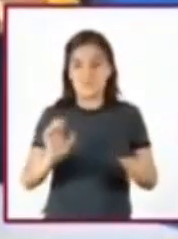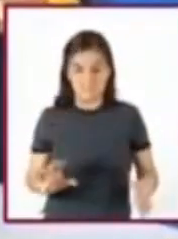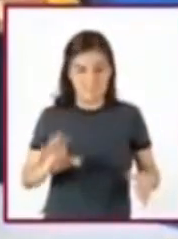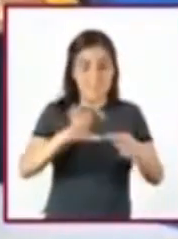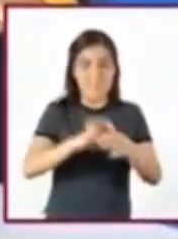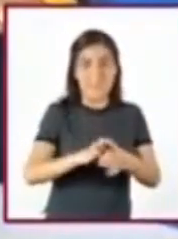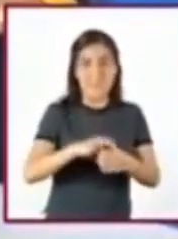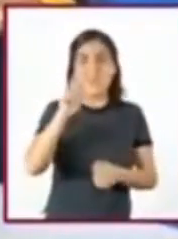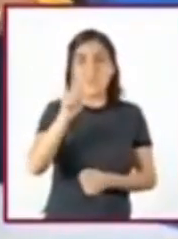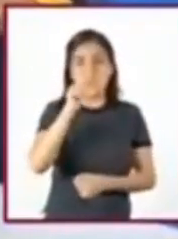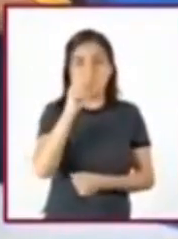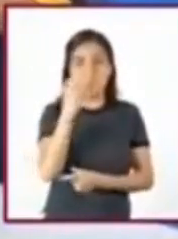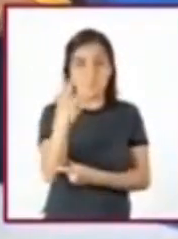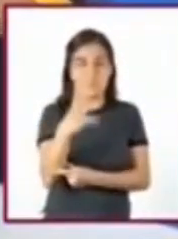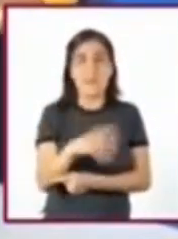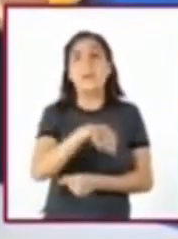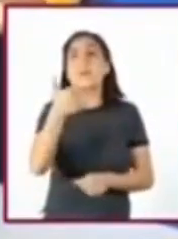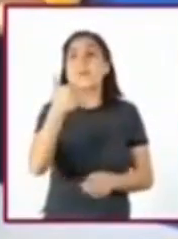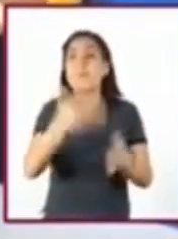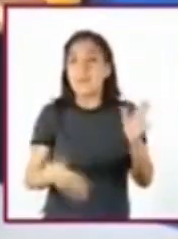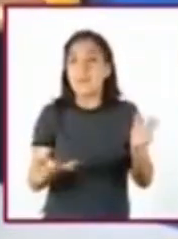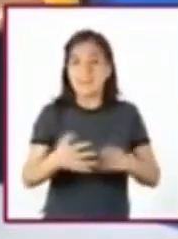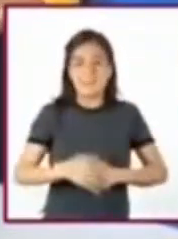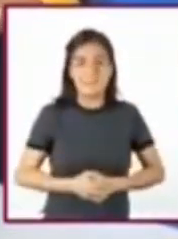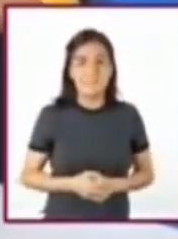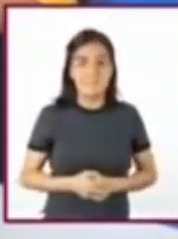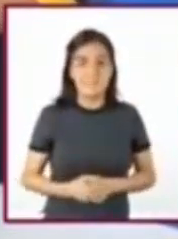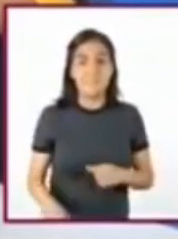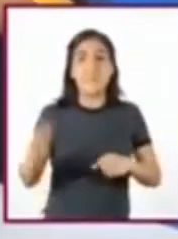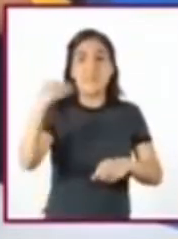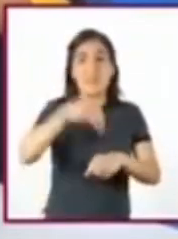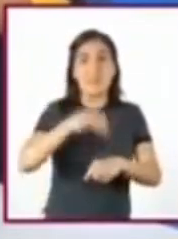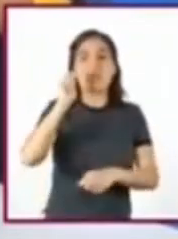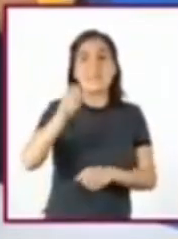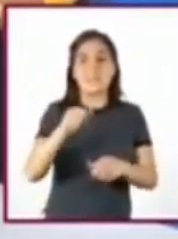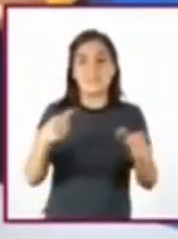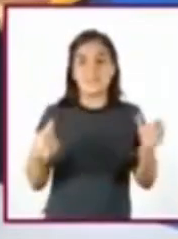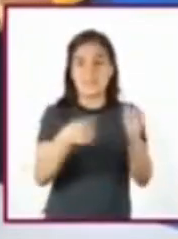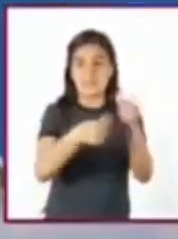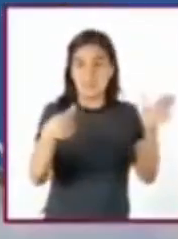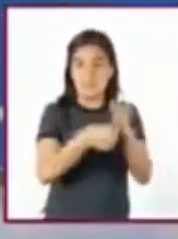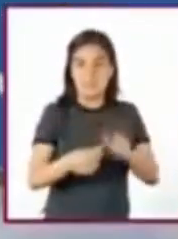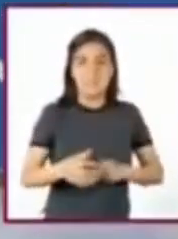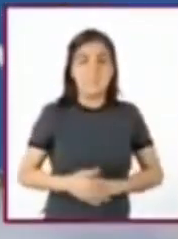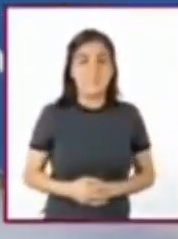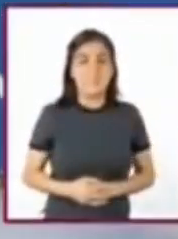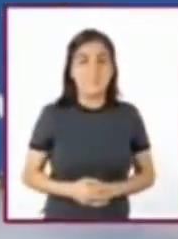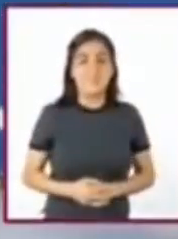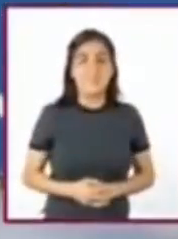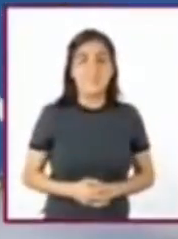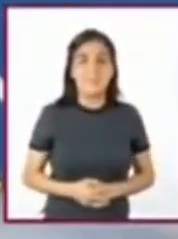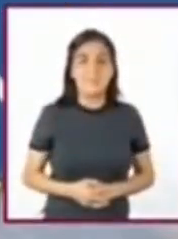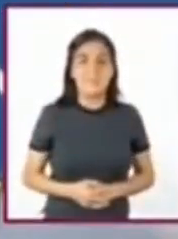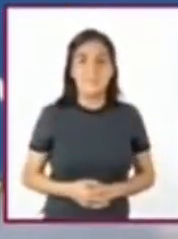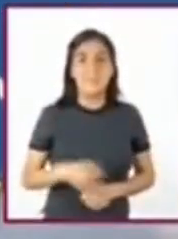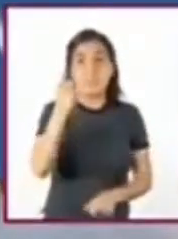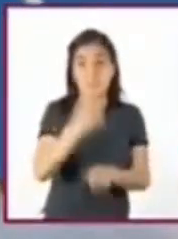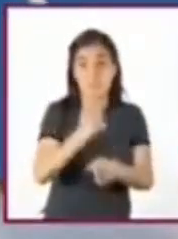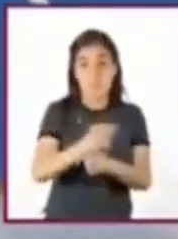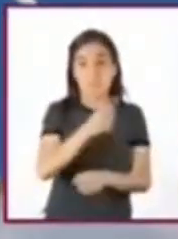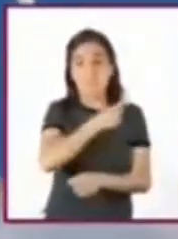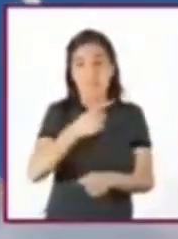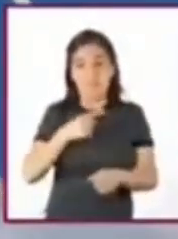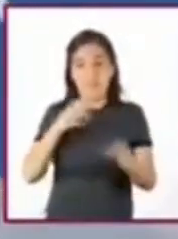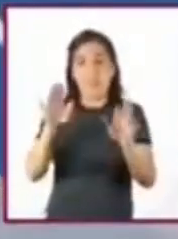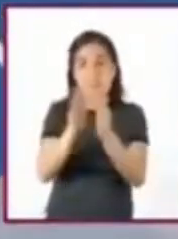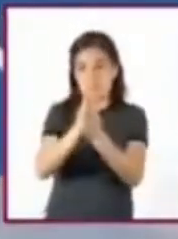nuestra lámpara. ¿Qué sigue? Vamos a agregar el interruptor. Primero hay que desarmarlo y de forma